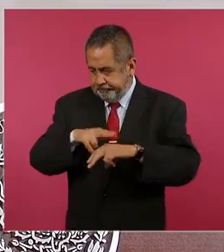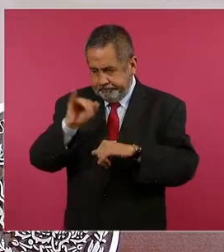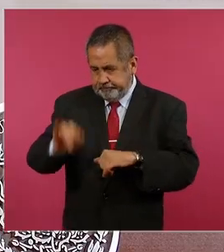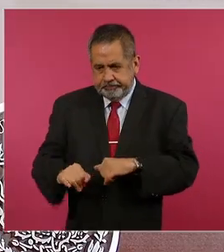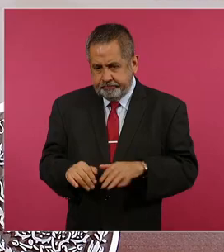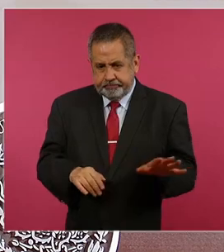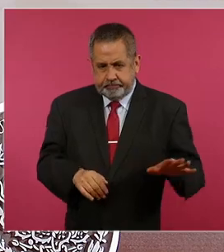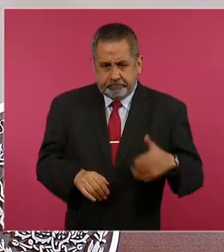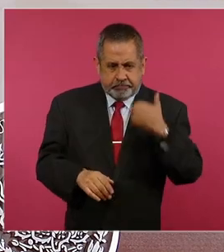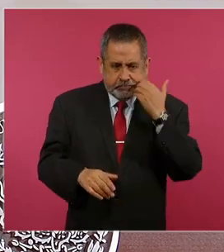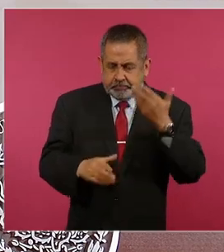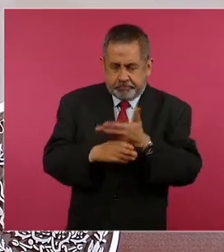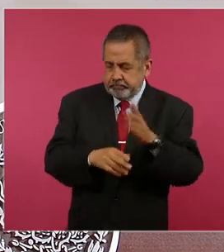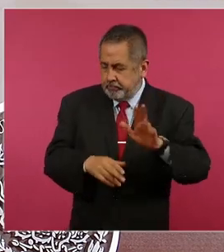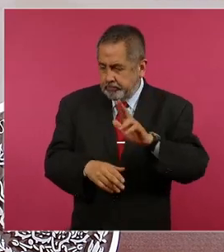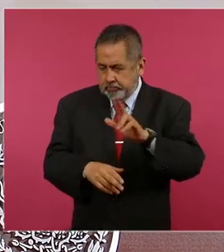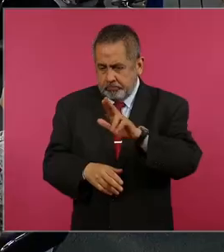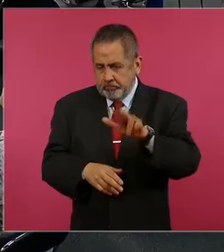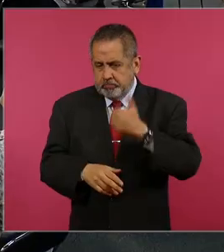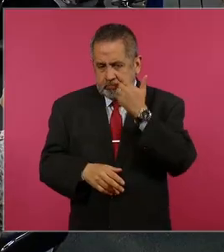que se metan,